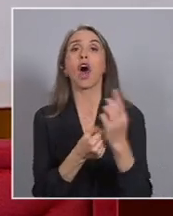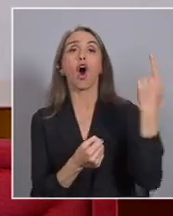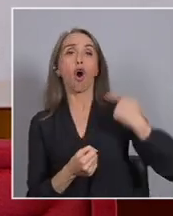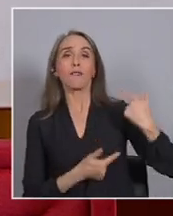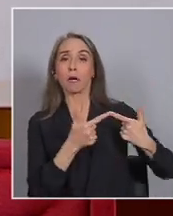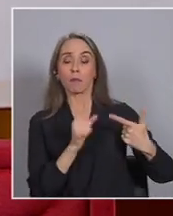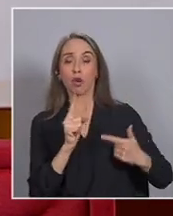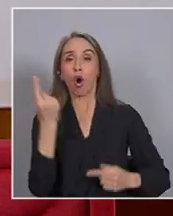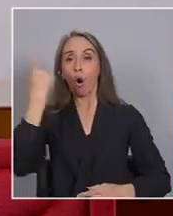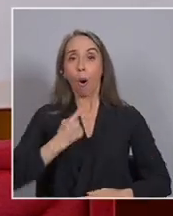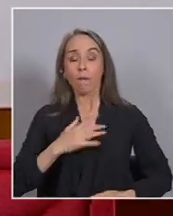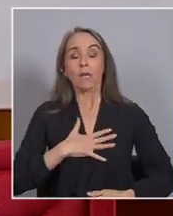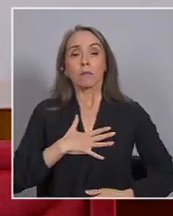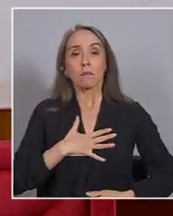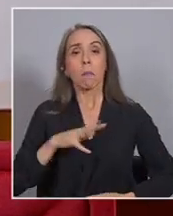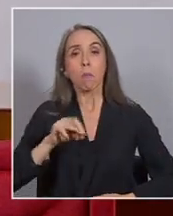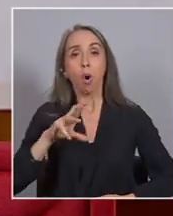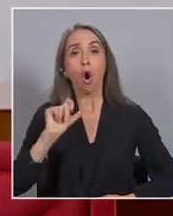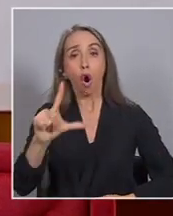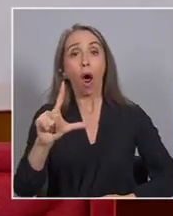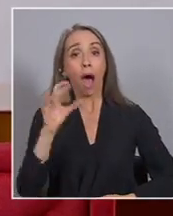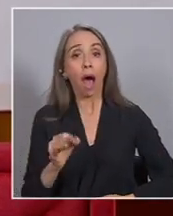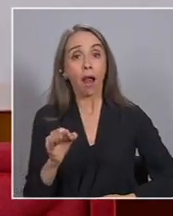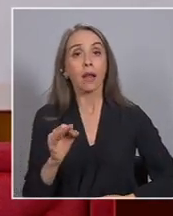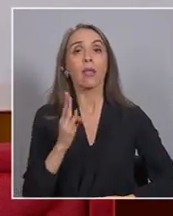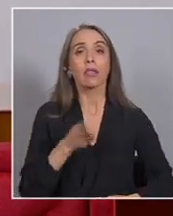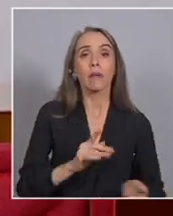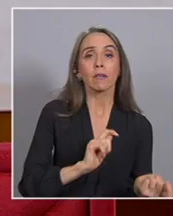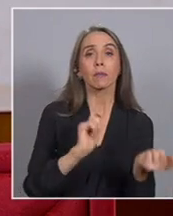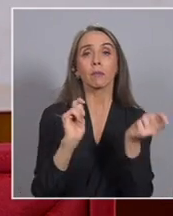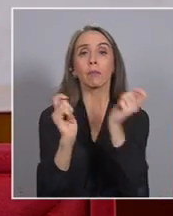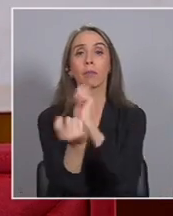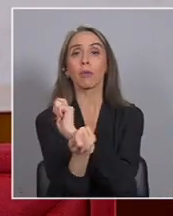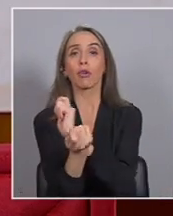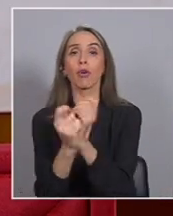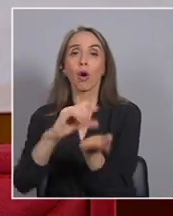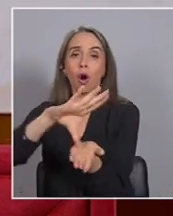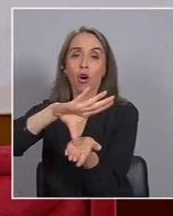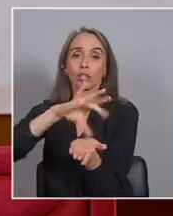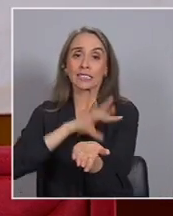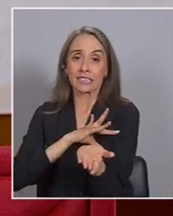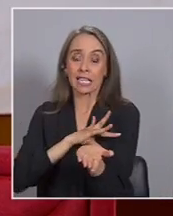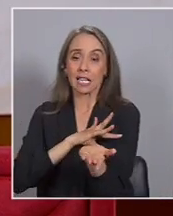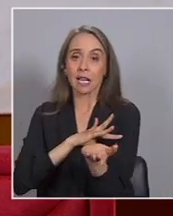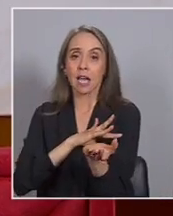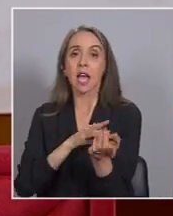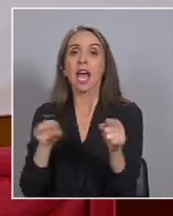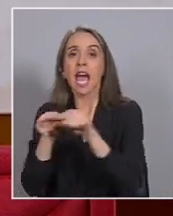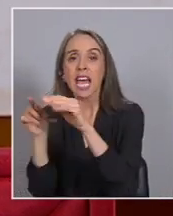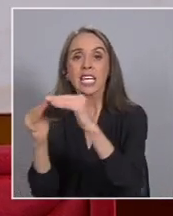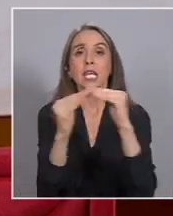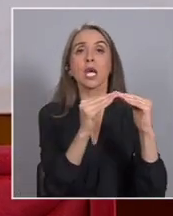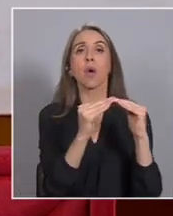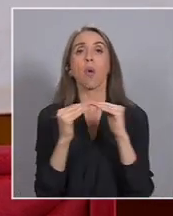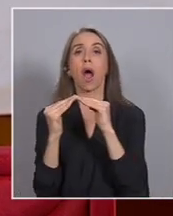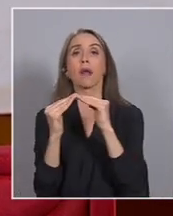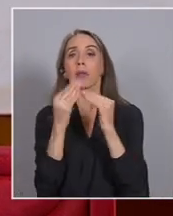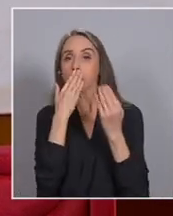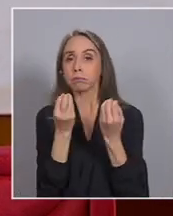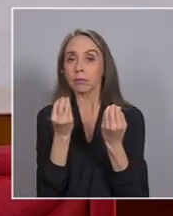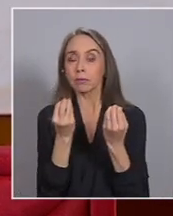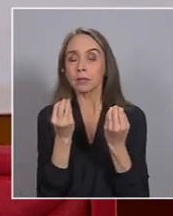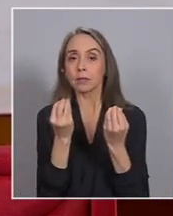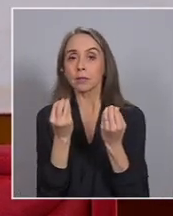es una obligación moral, debemos también transitar hacia un país en donde la igualdad sea más efectiva y